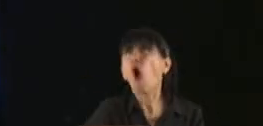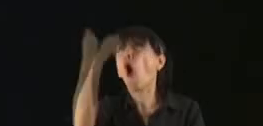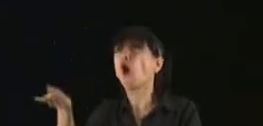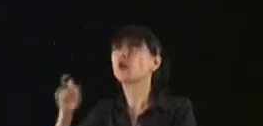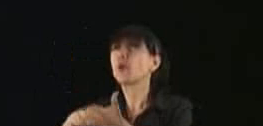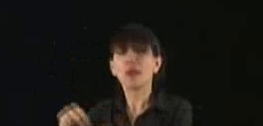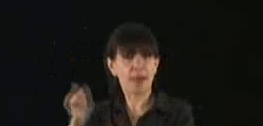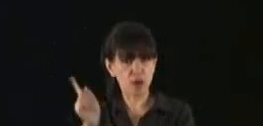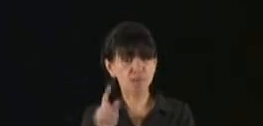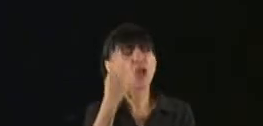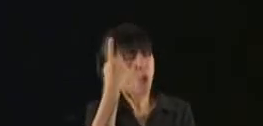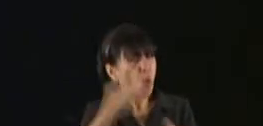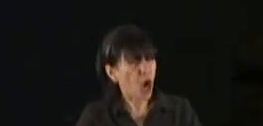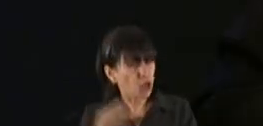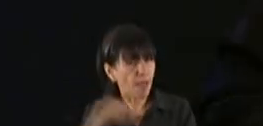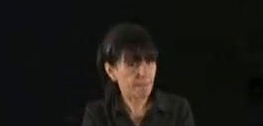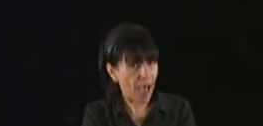Y hay un elemento más,